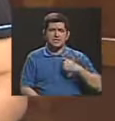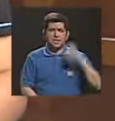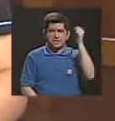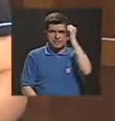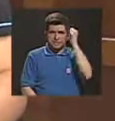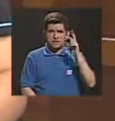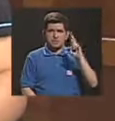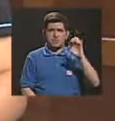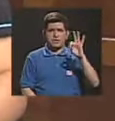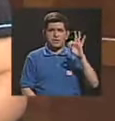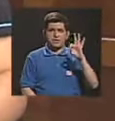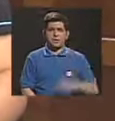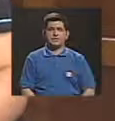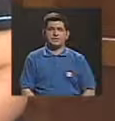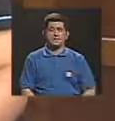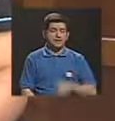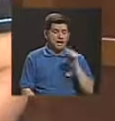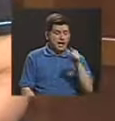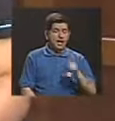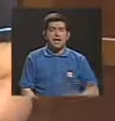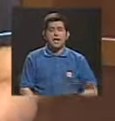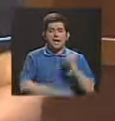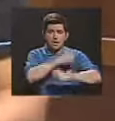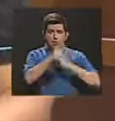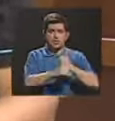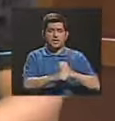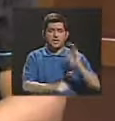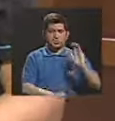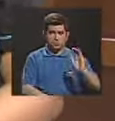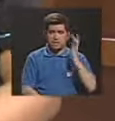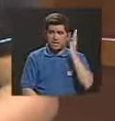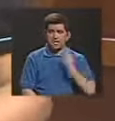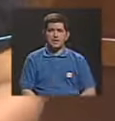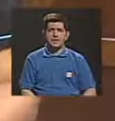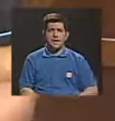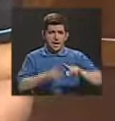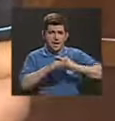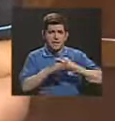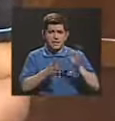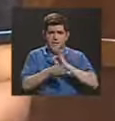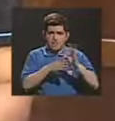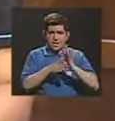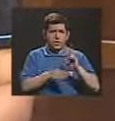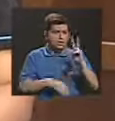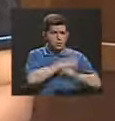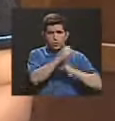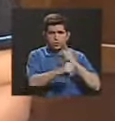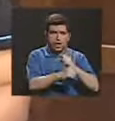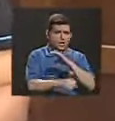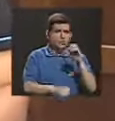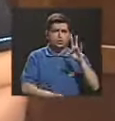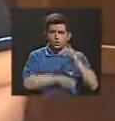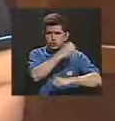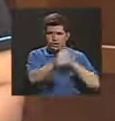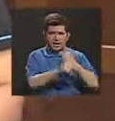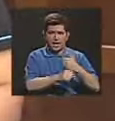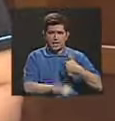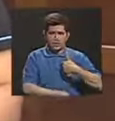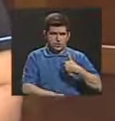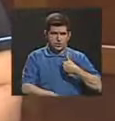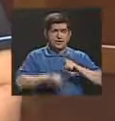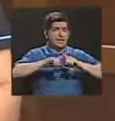Rett son la edad de la niña, la edad en que empieza el tratamiento, ¿verdad? La niña, si es una niña de 2 años, si es una niña de 7 años,